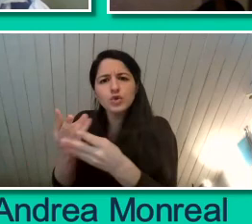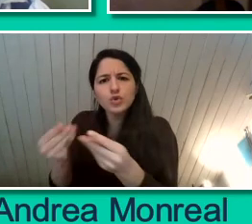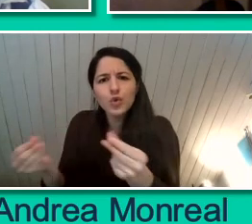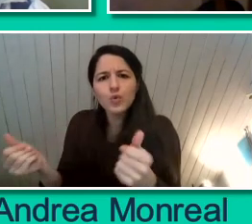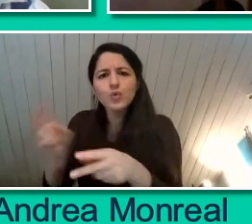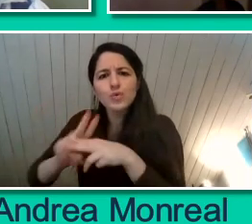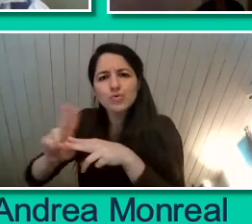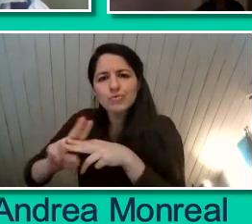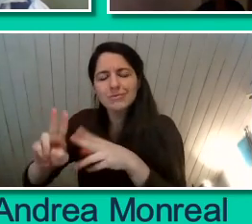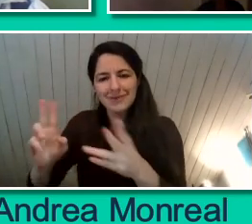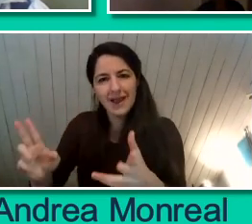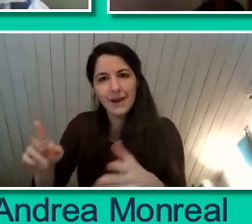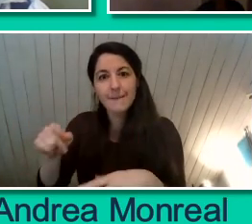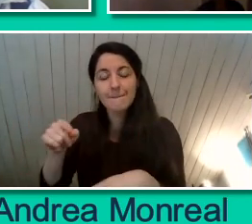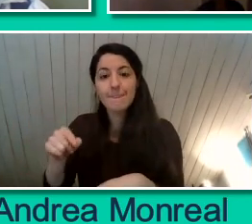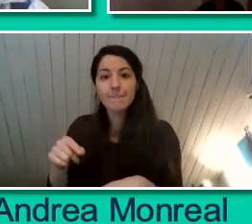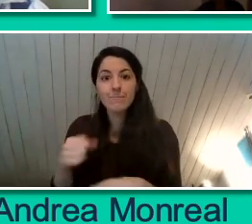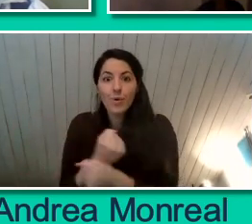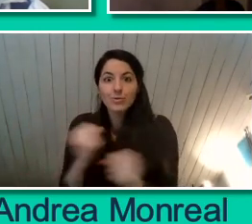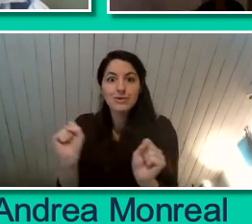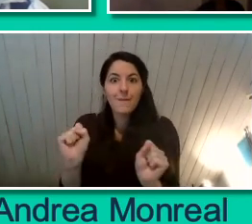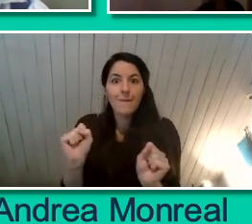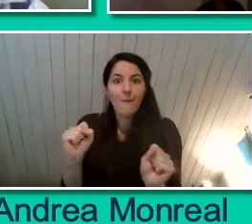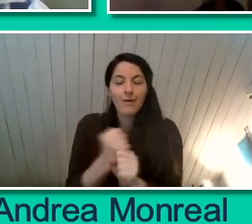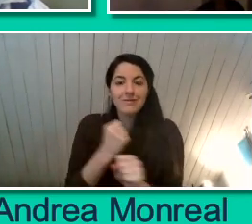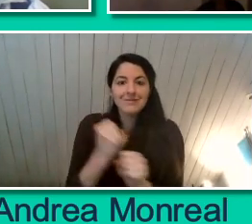vía específica que sí la conocemos, ¿verdad?